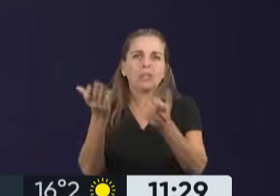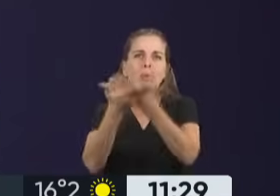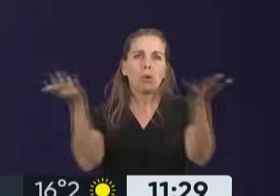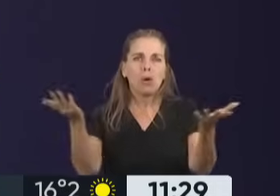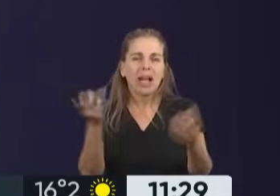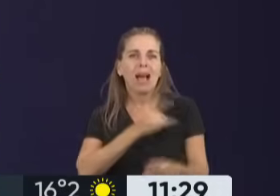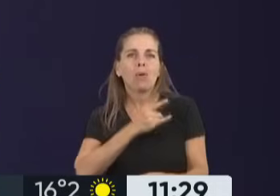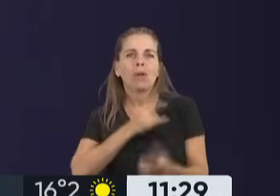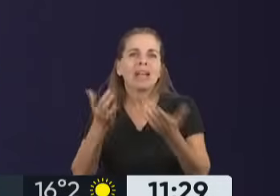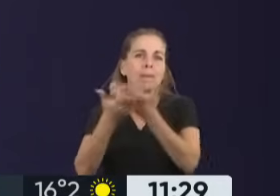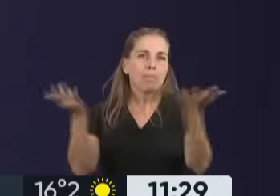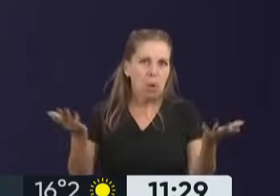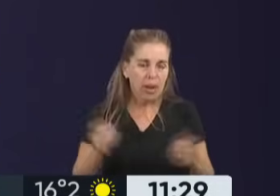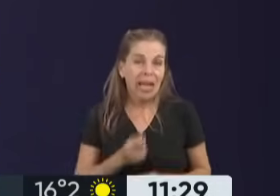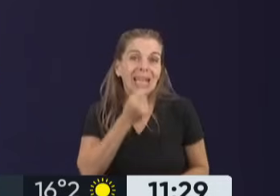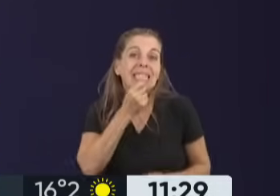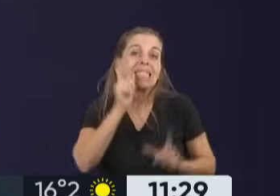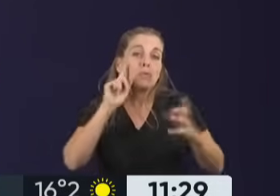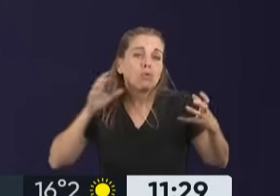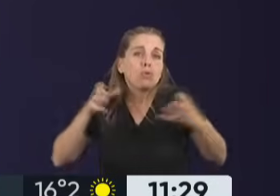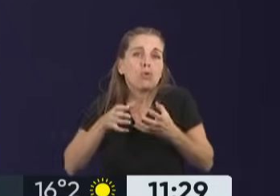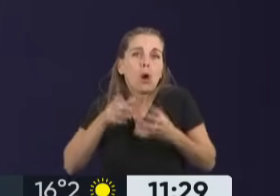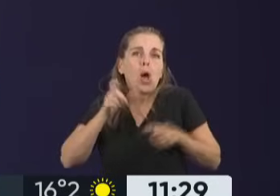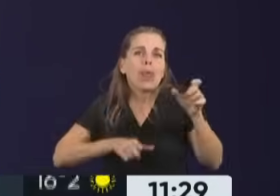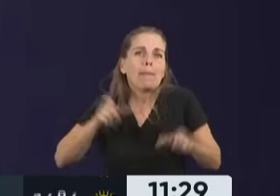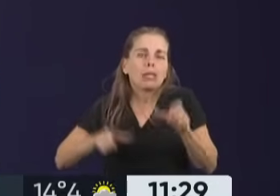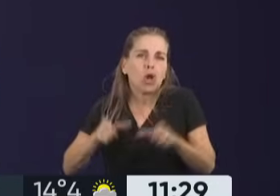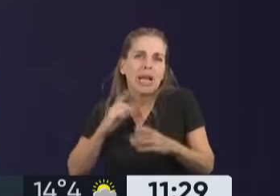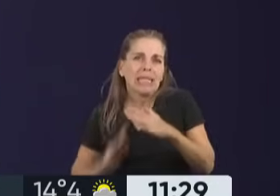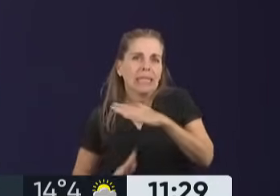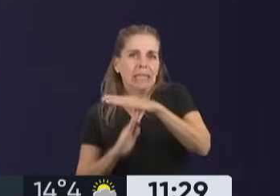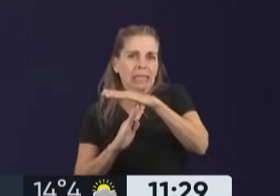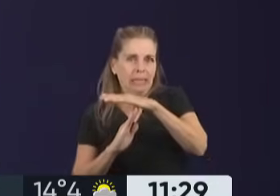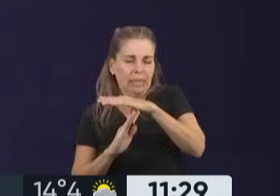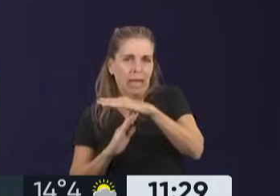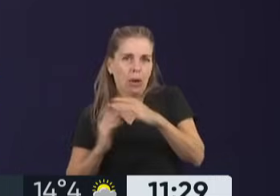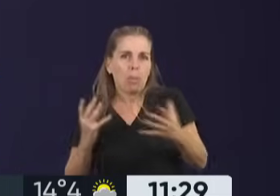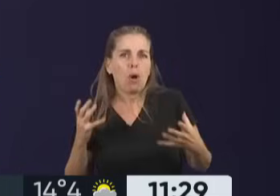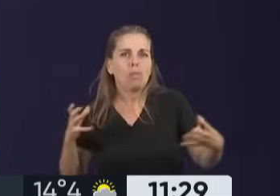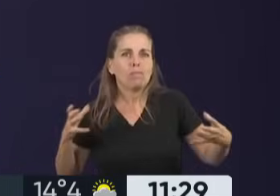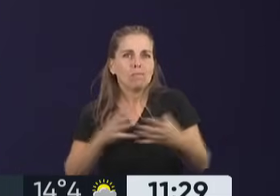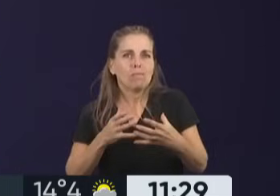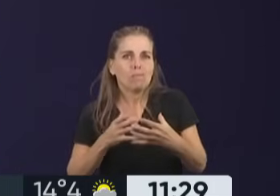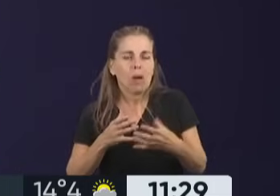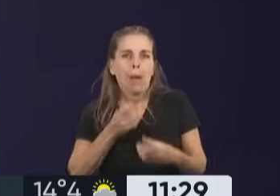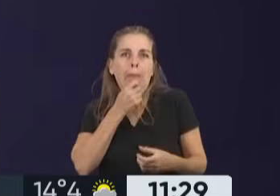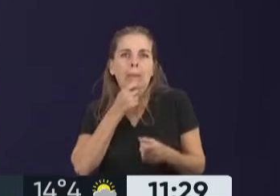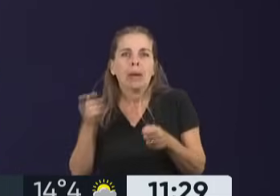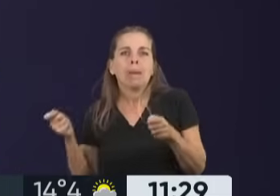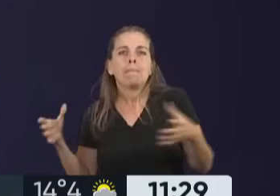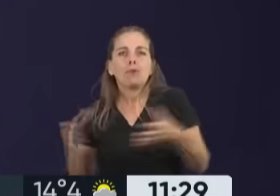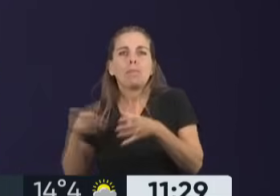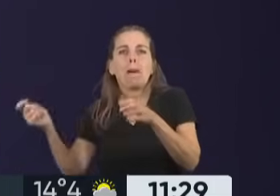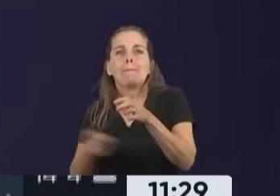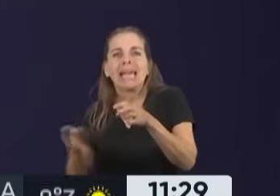un grupo de gente, de dirigentes, de líderes piqueteros o de